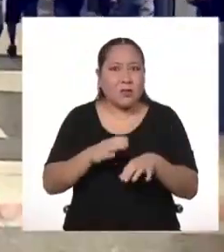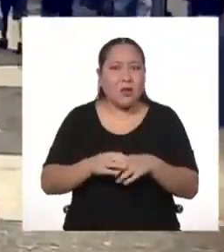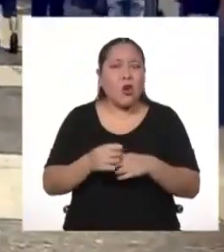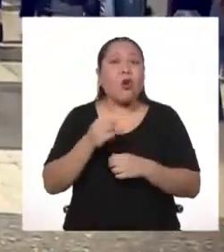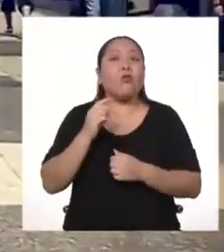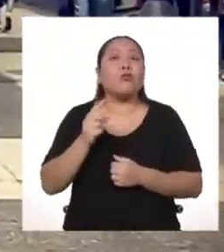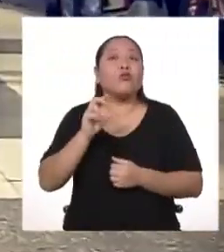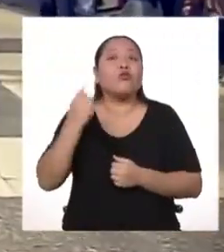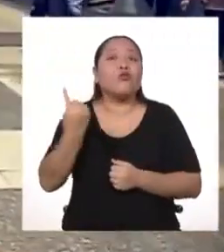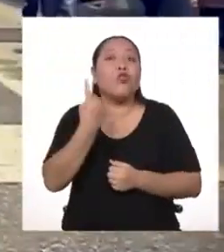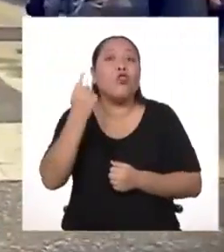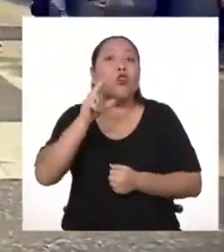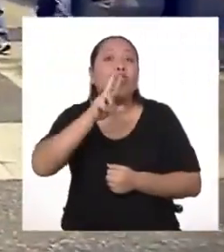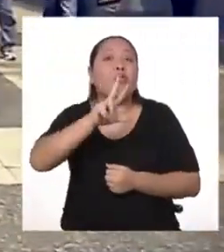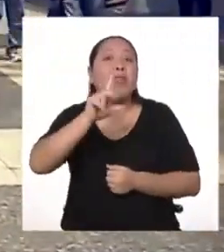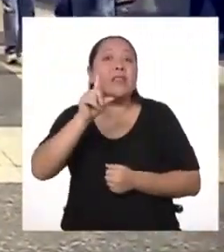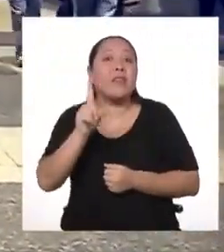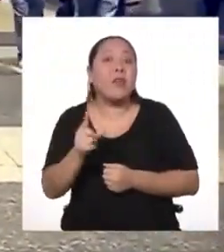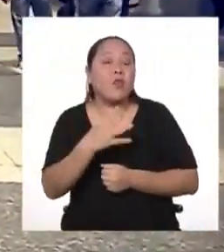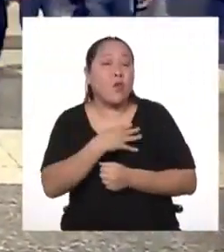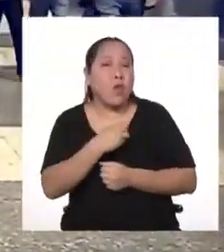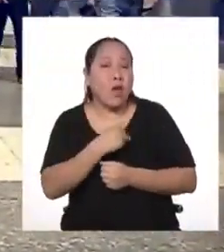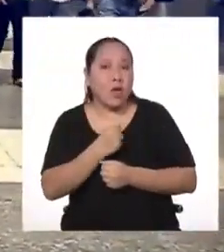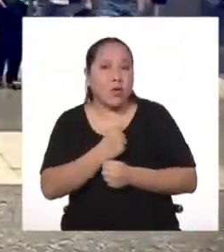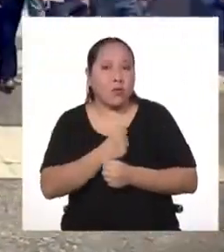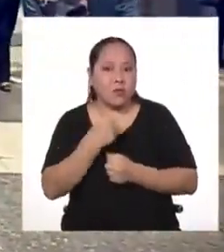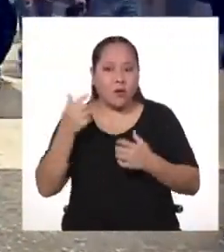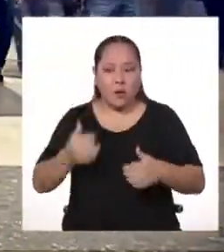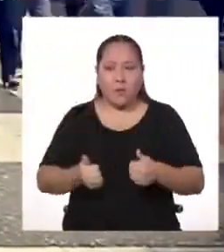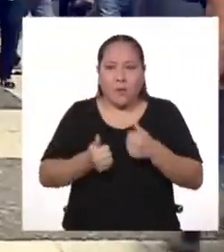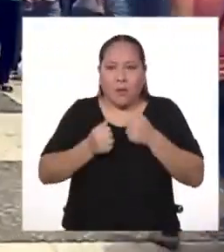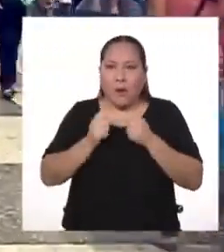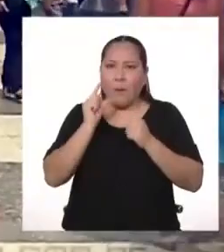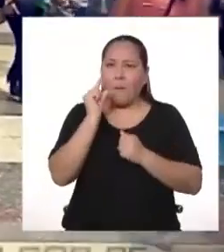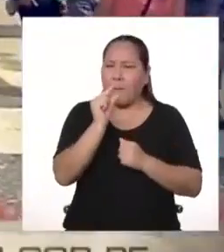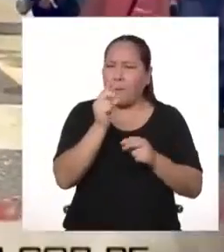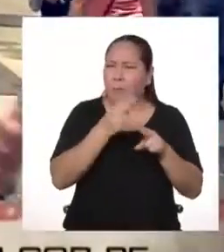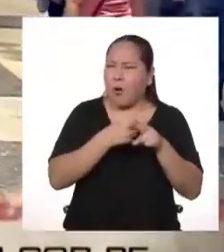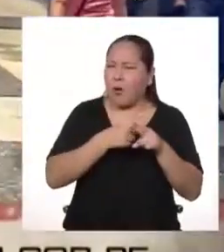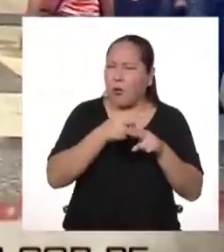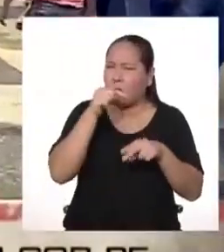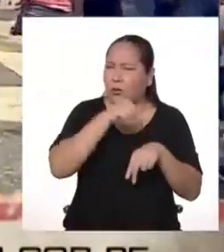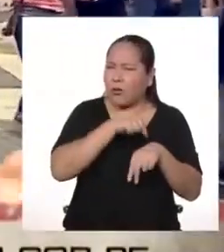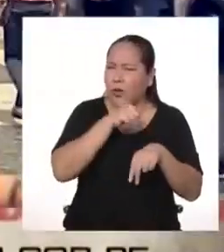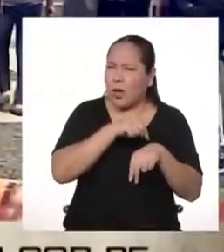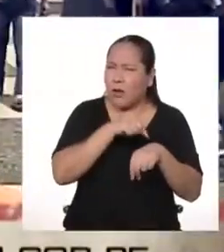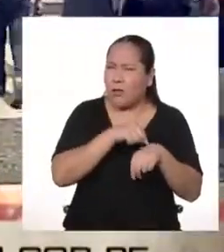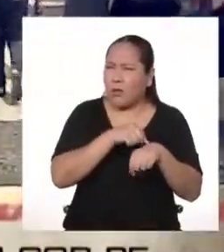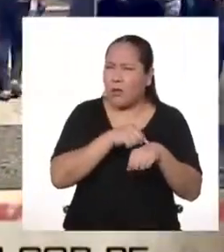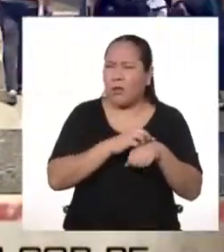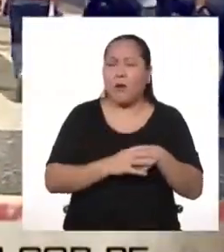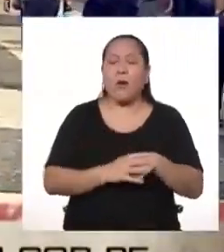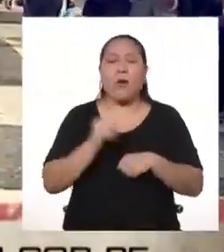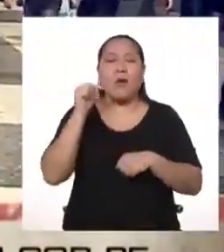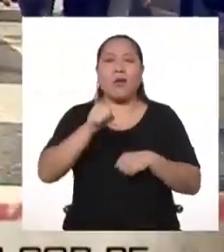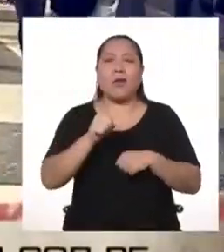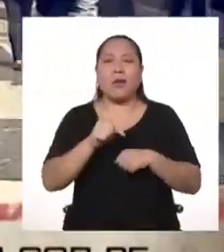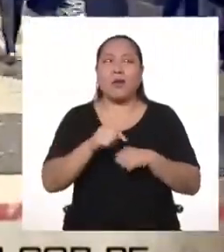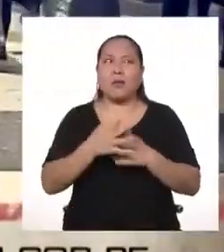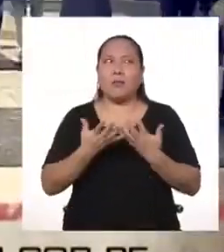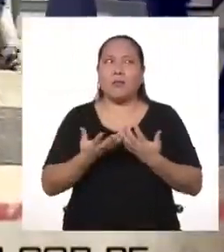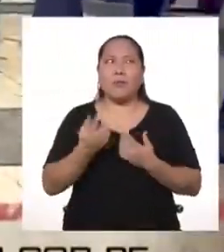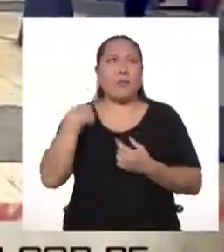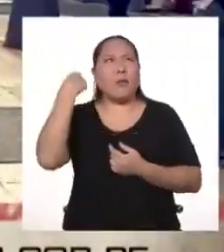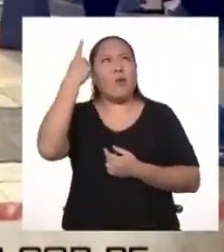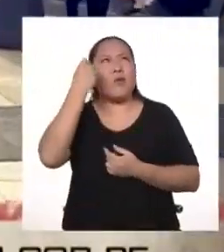porque viven poco, hacen mucho y nos dejan para siempre preguntándonos qué más hubiera hecho si no hubiera